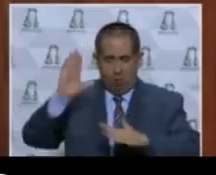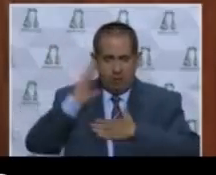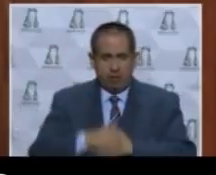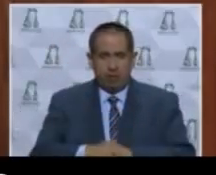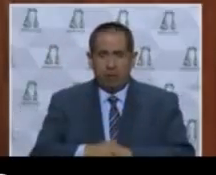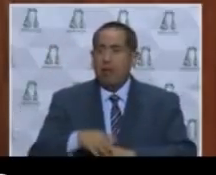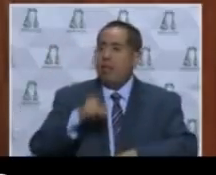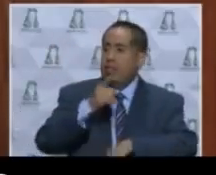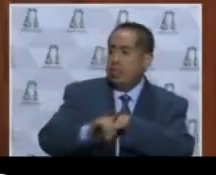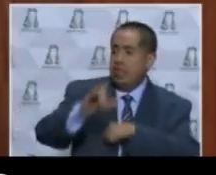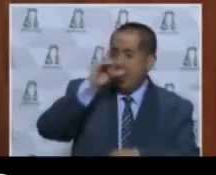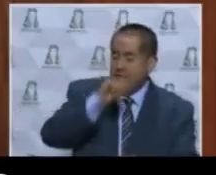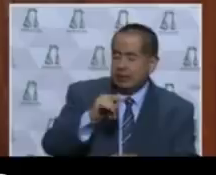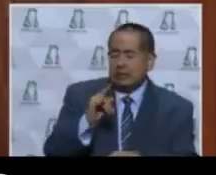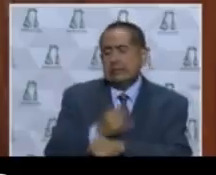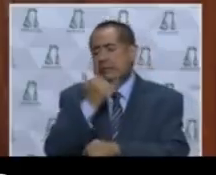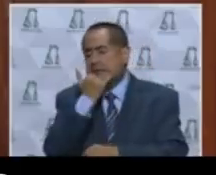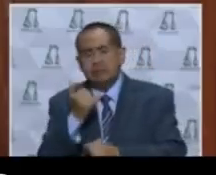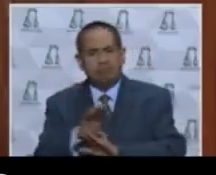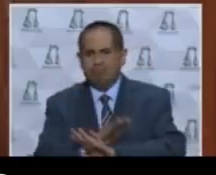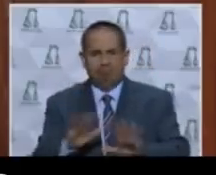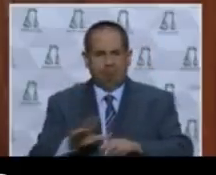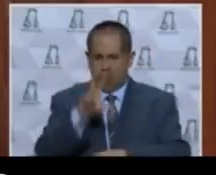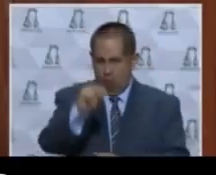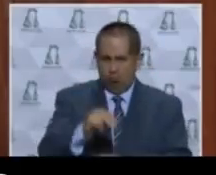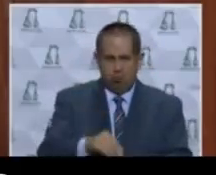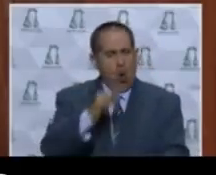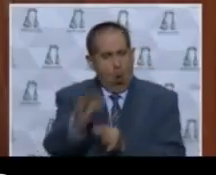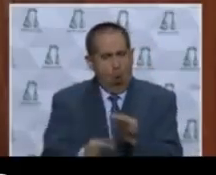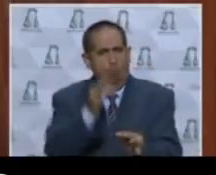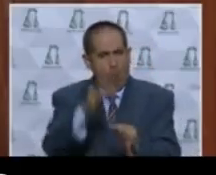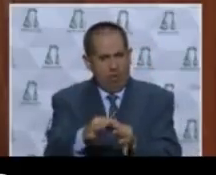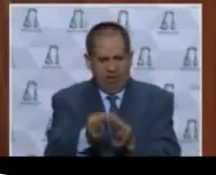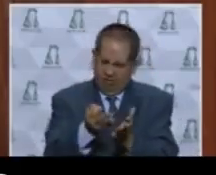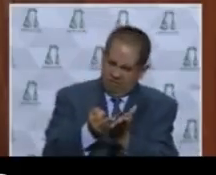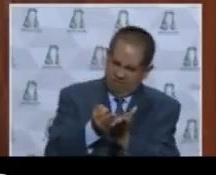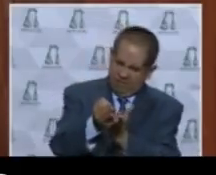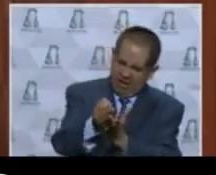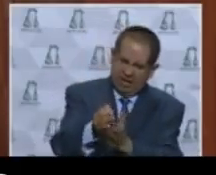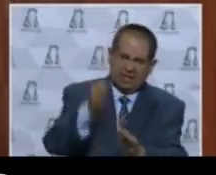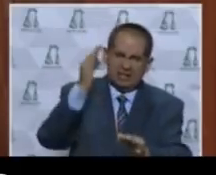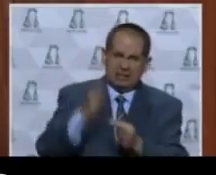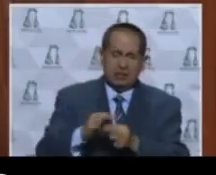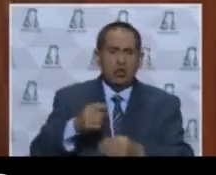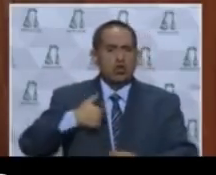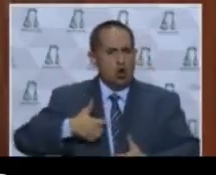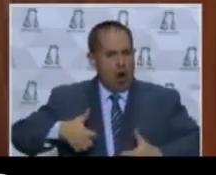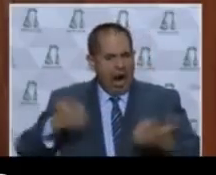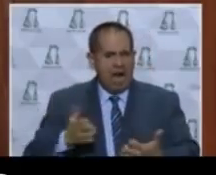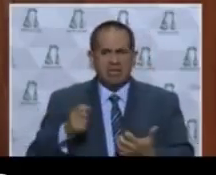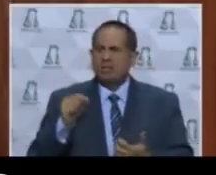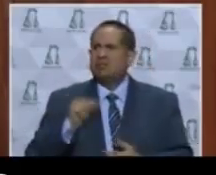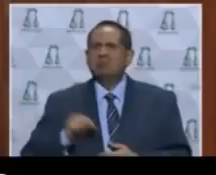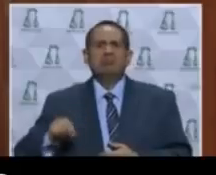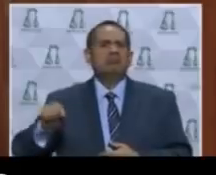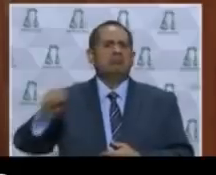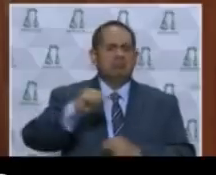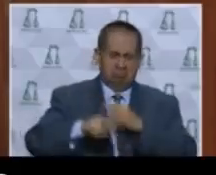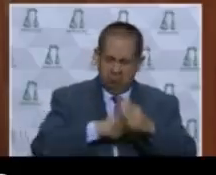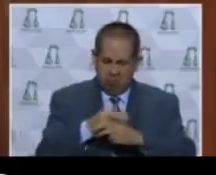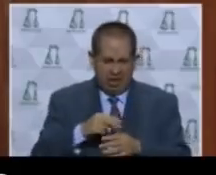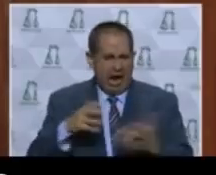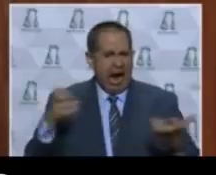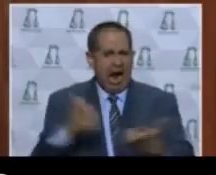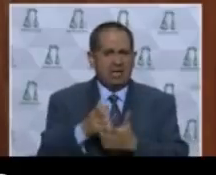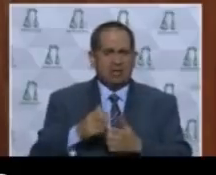a fallar a los ciudadanos y habré de ser fiel en todos mis actos al interés